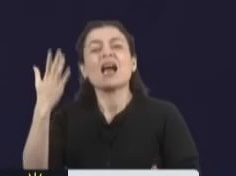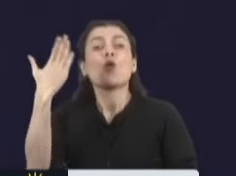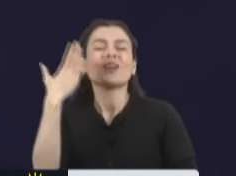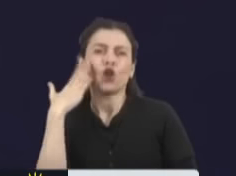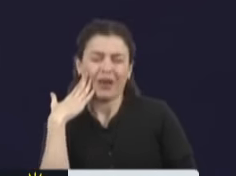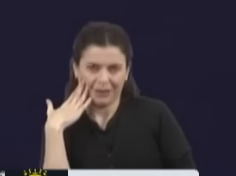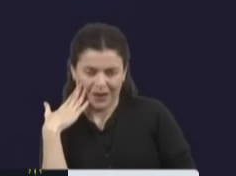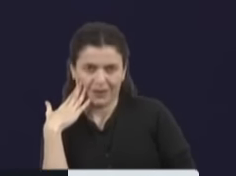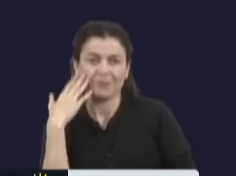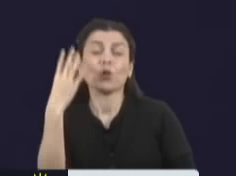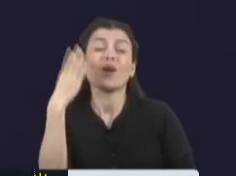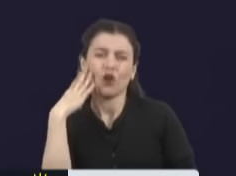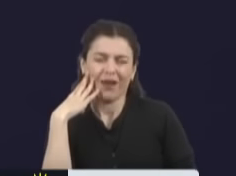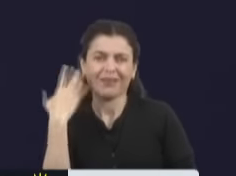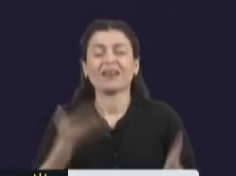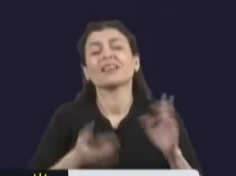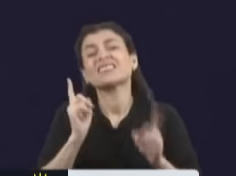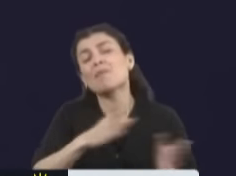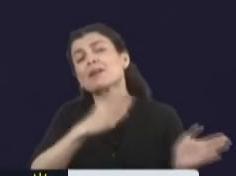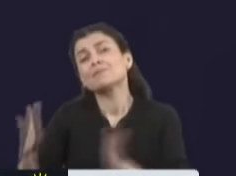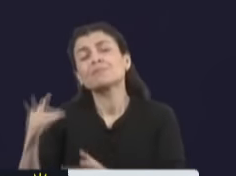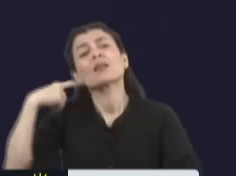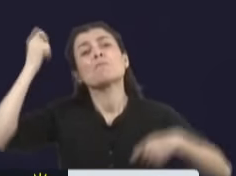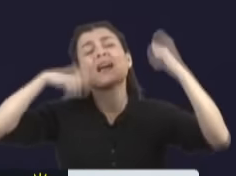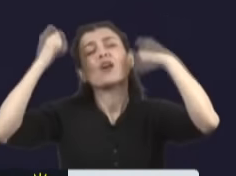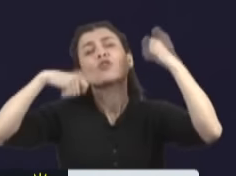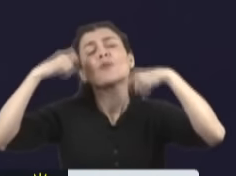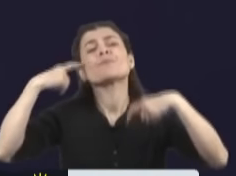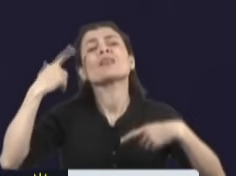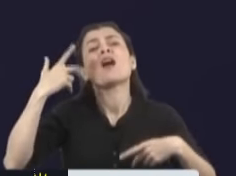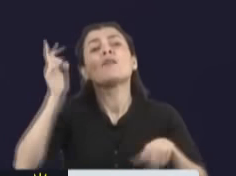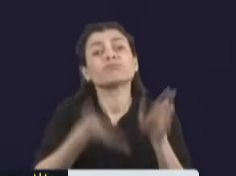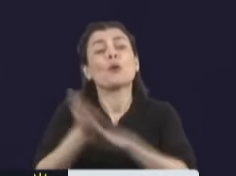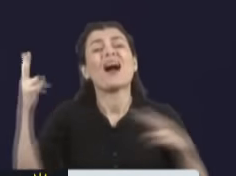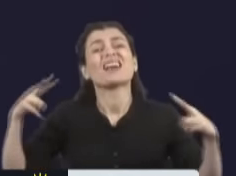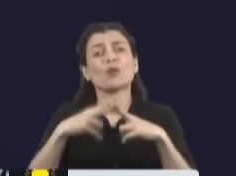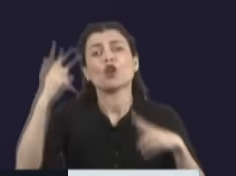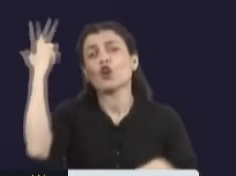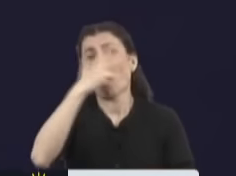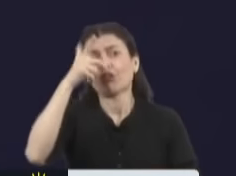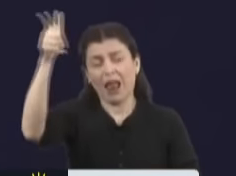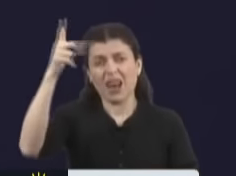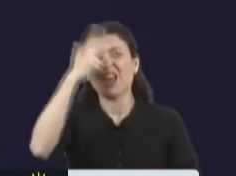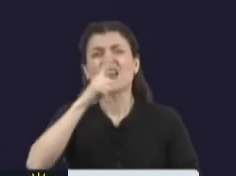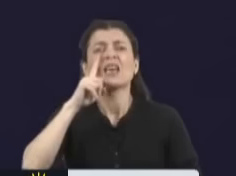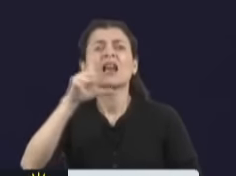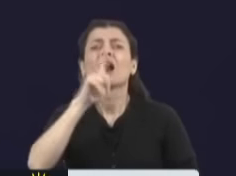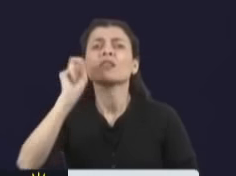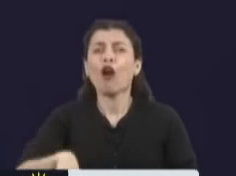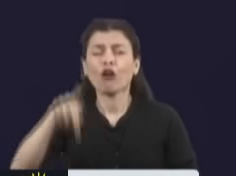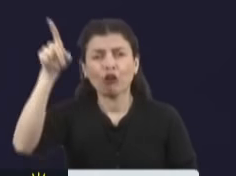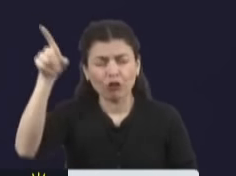de Paraguay Santiago Peña eh con él se va encontrar en el Hilton en el marco de este de este